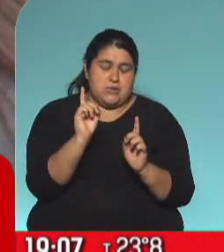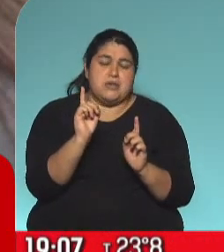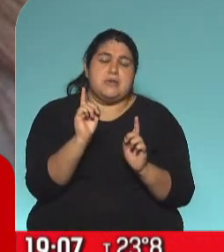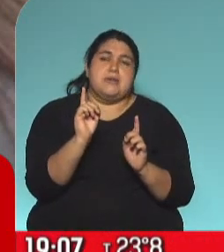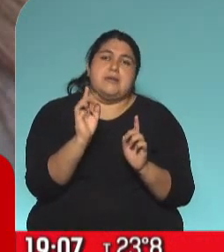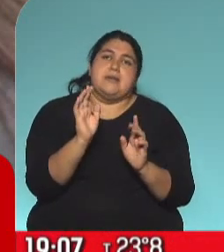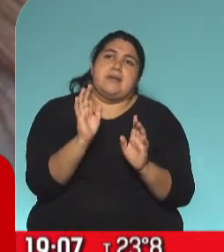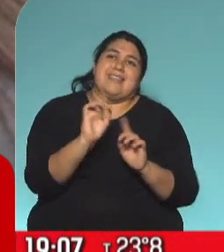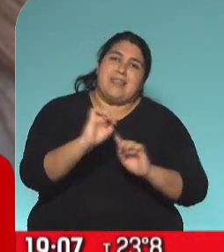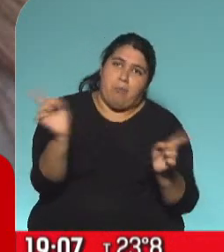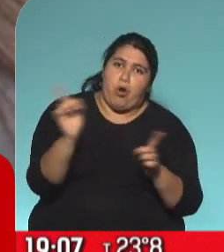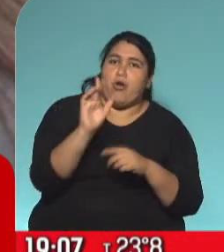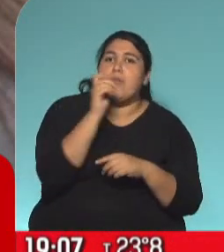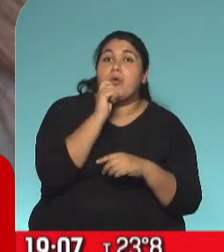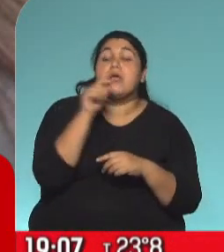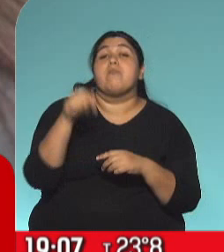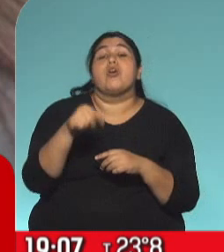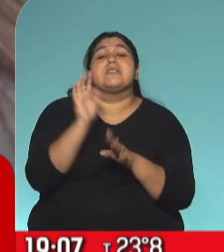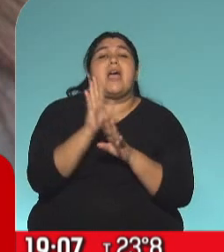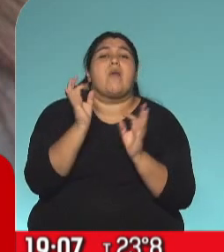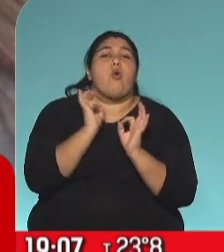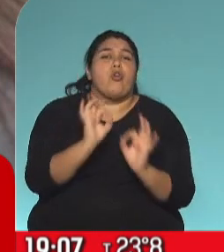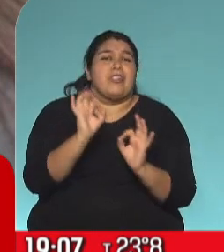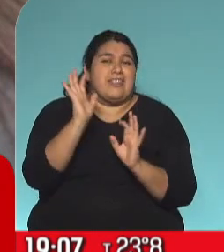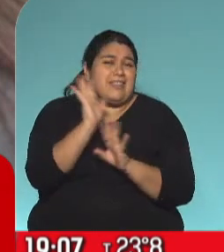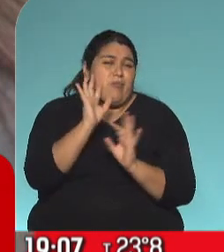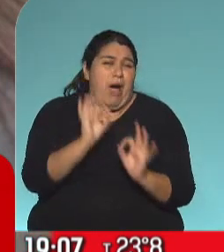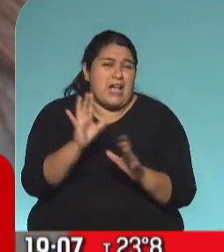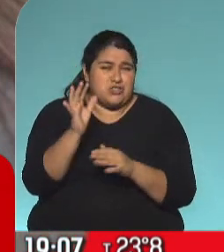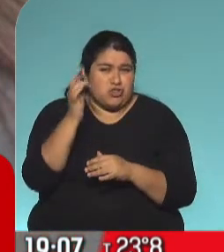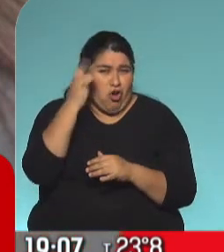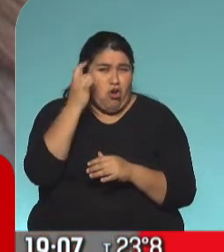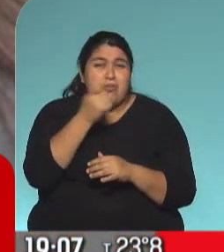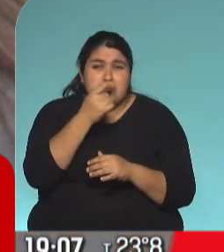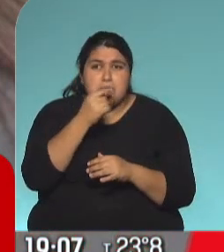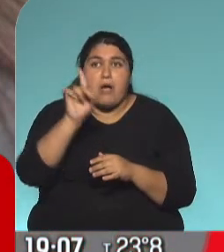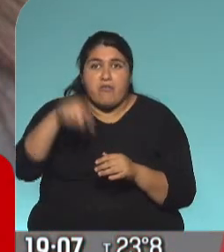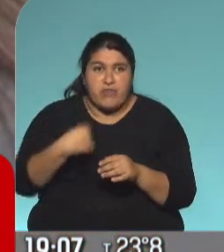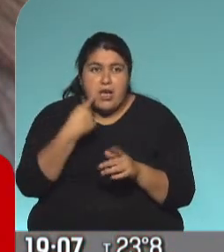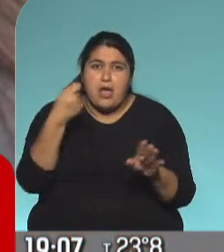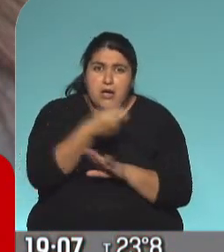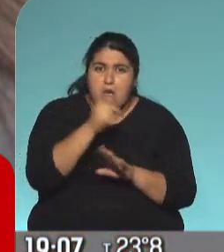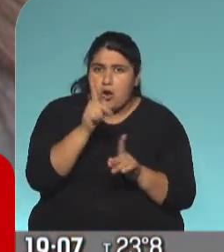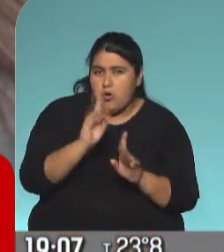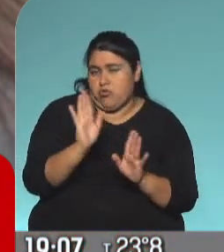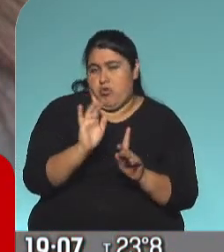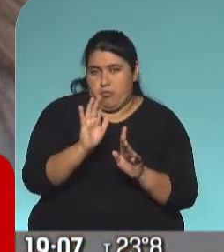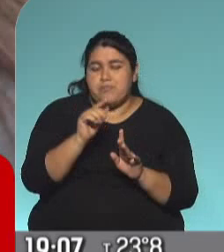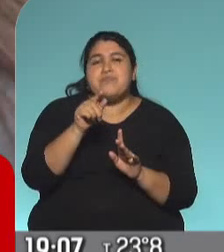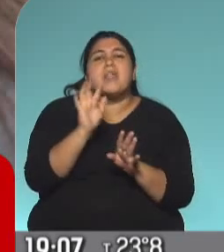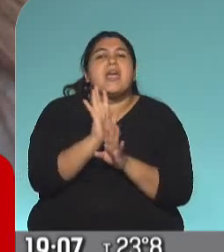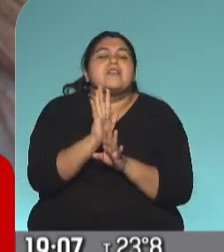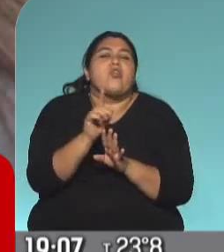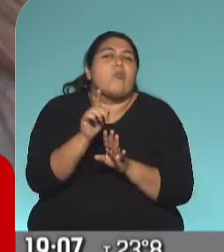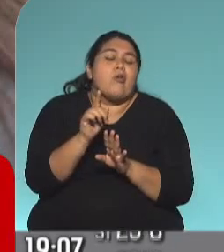decir, suponer que porque tenía una carpeta psiquiátrica era previsible que cometiera un femicidio es por lo menos apresurado. No